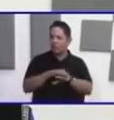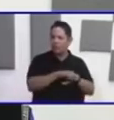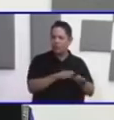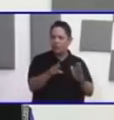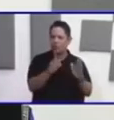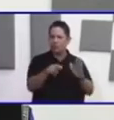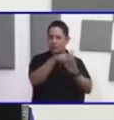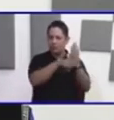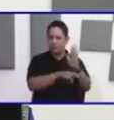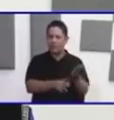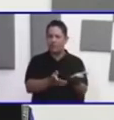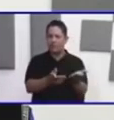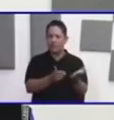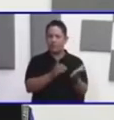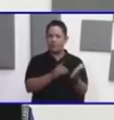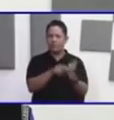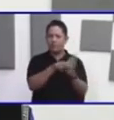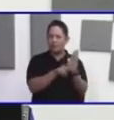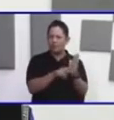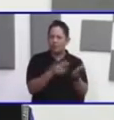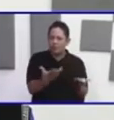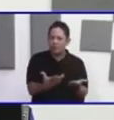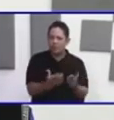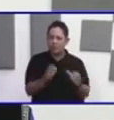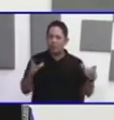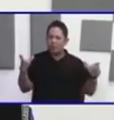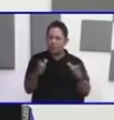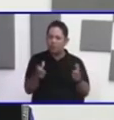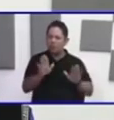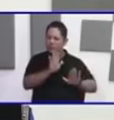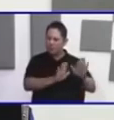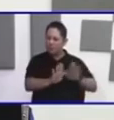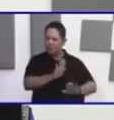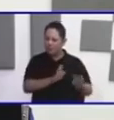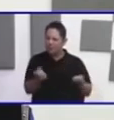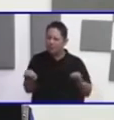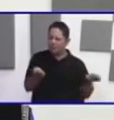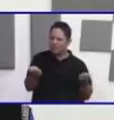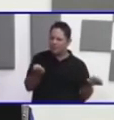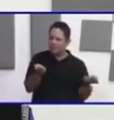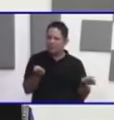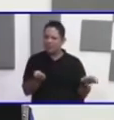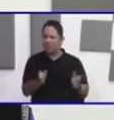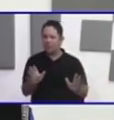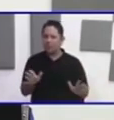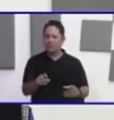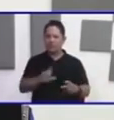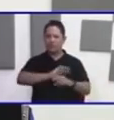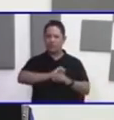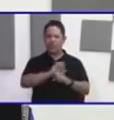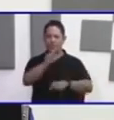normas con el fin precisamente de mitigar y de prevenir que estos hechos de intolerancia desborden en la pérdida de